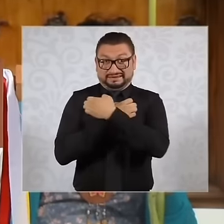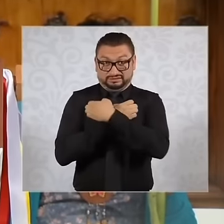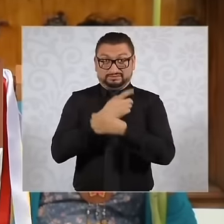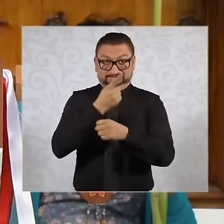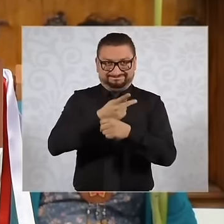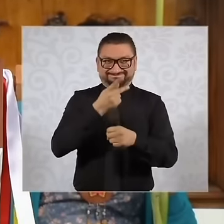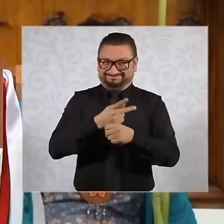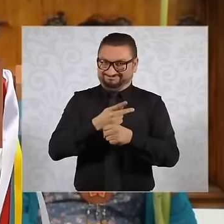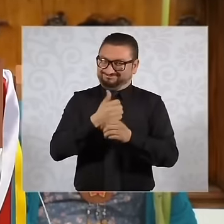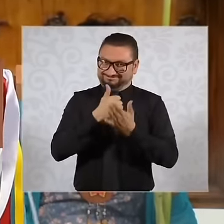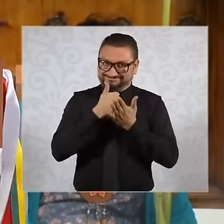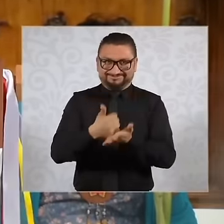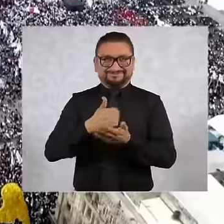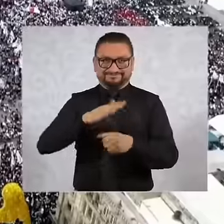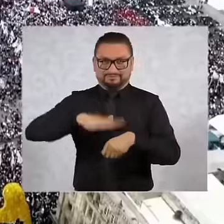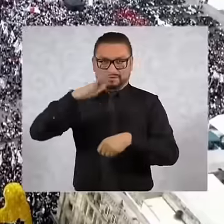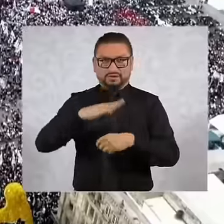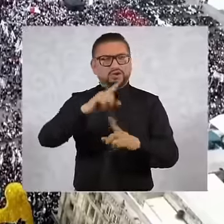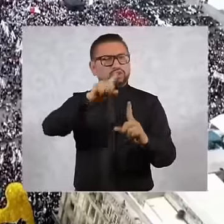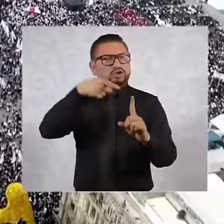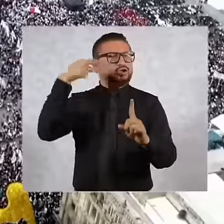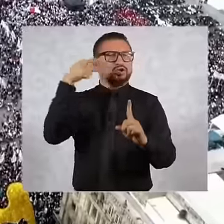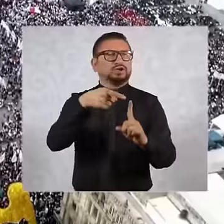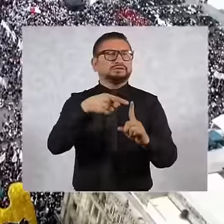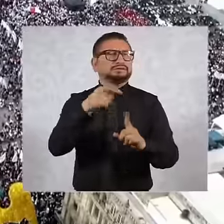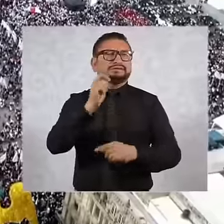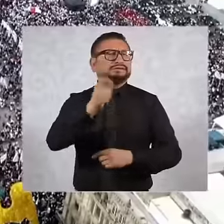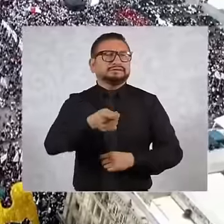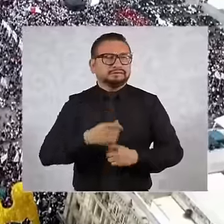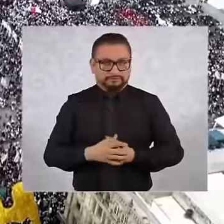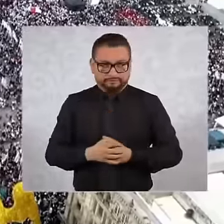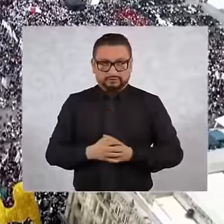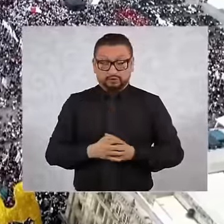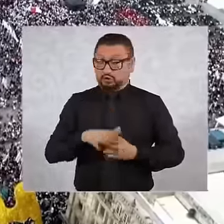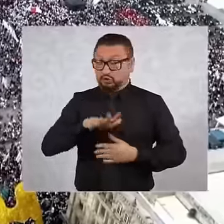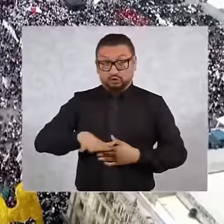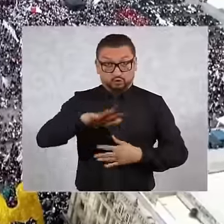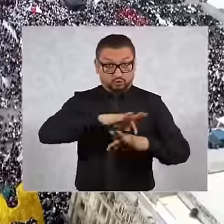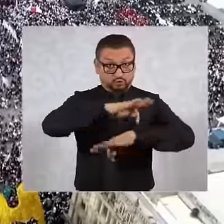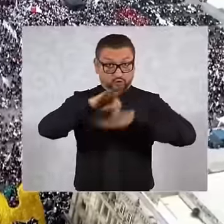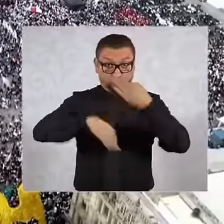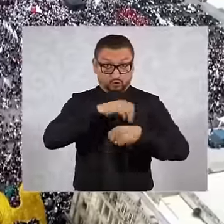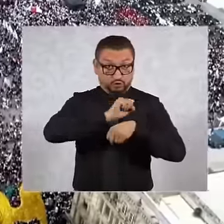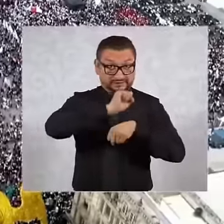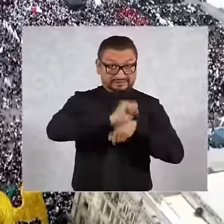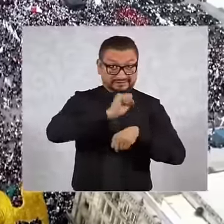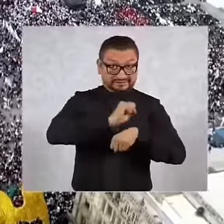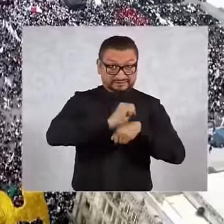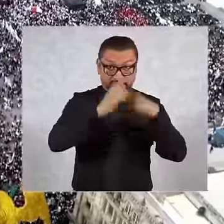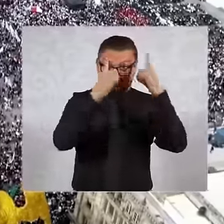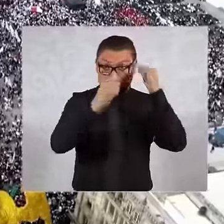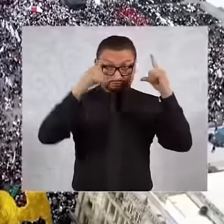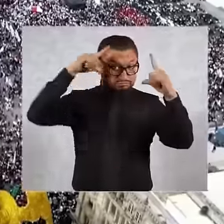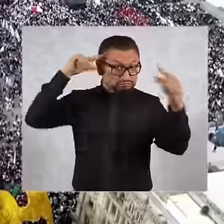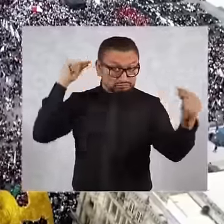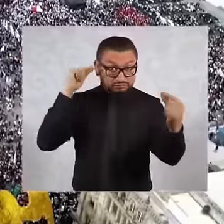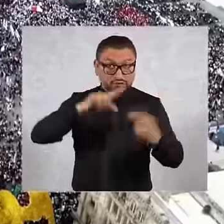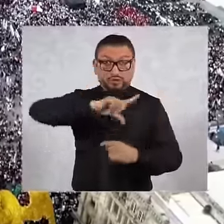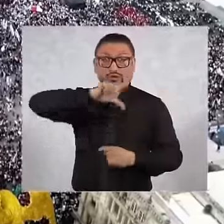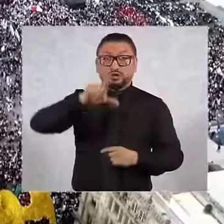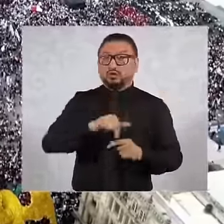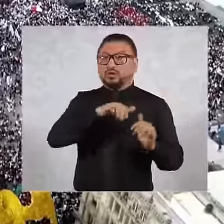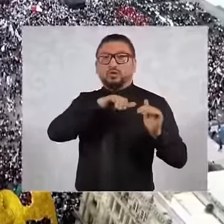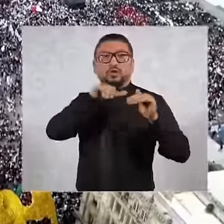superior. El objetivo es que todos los que salen de secundaria tengan un espacio